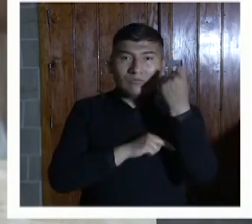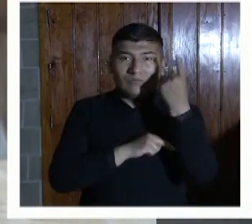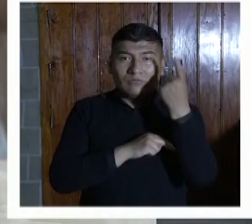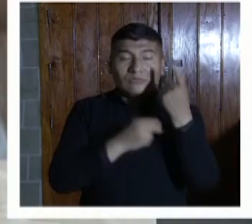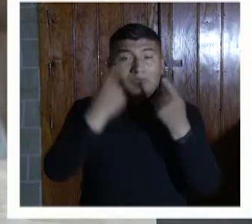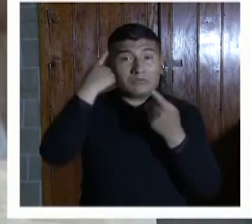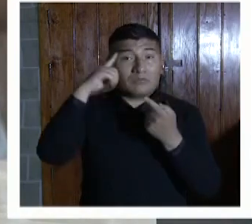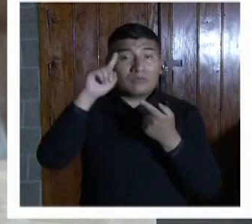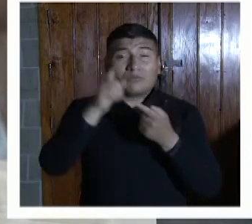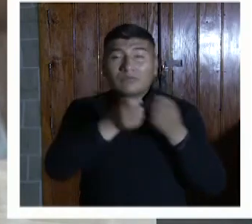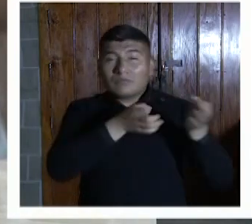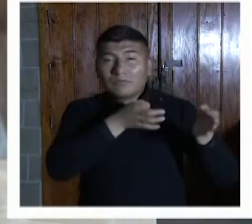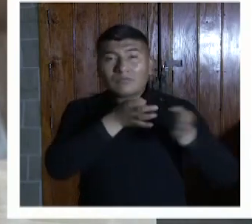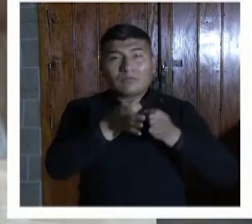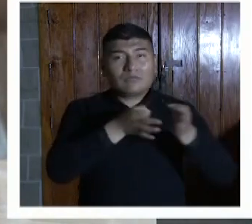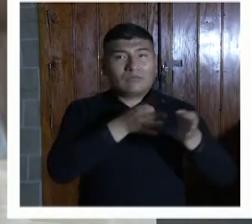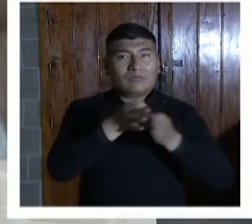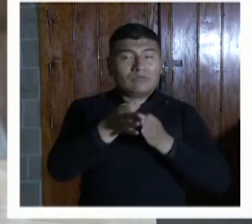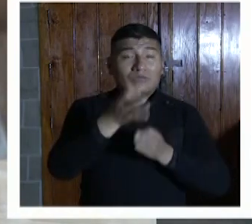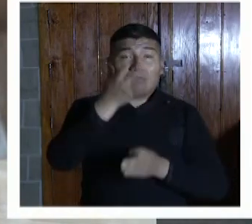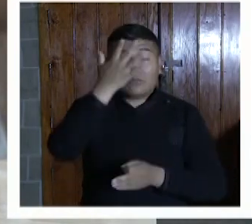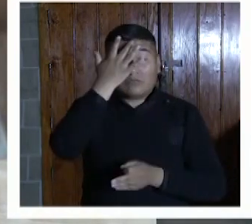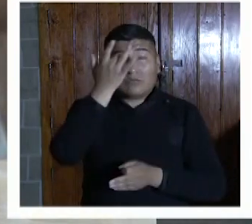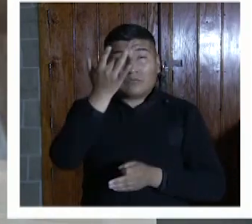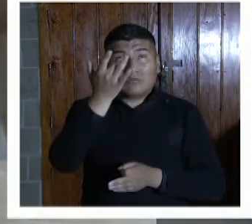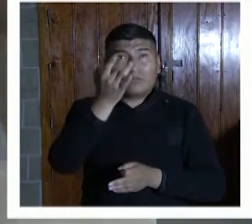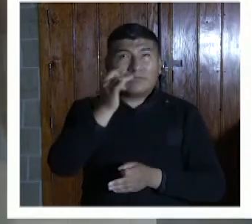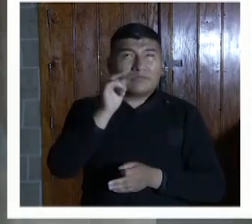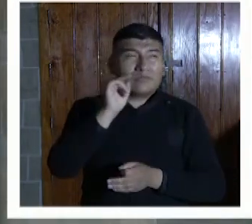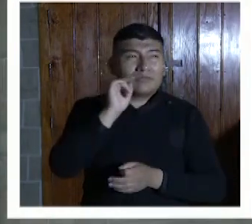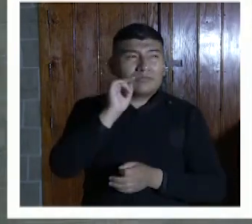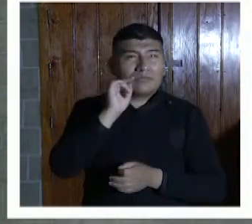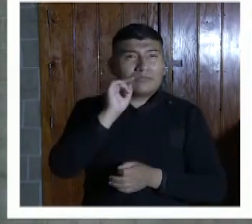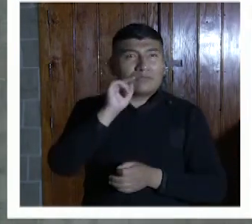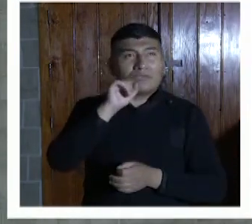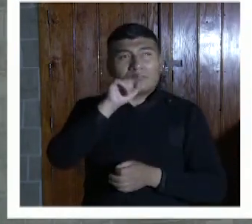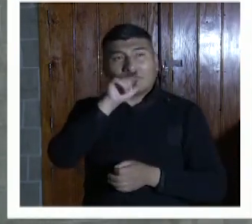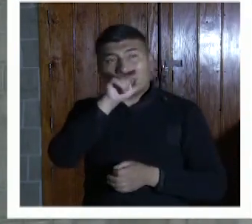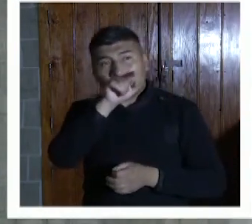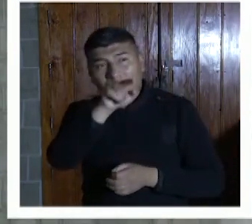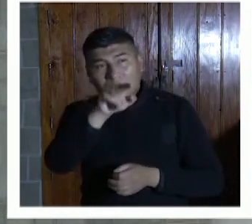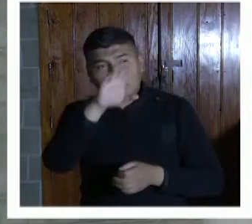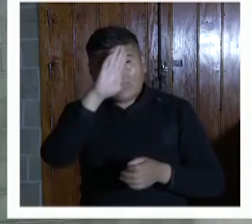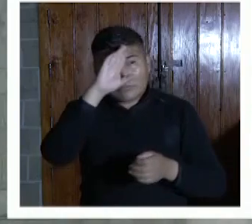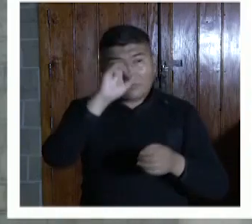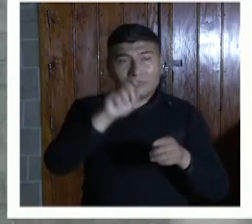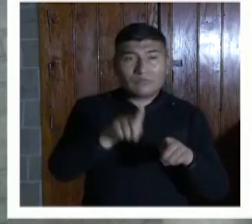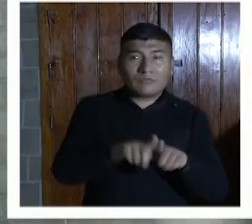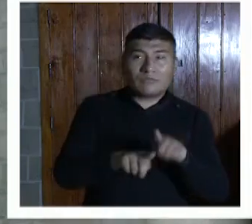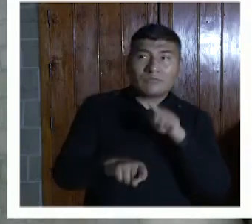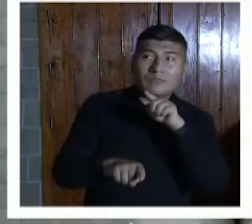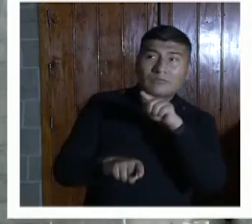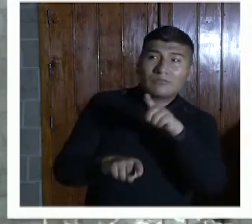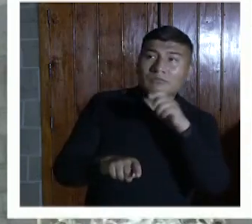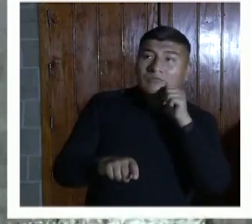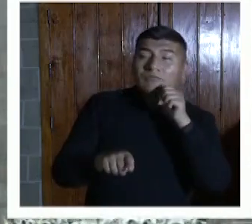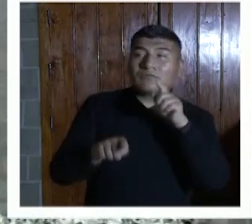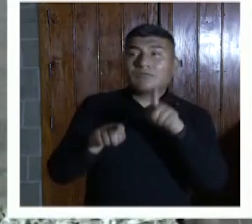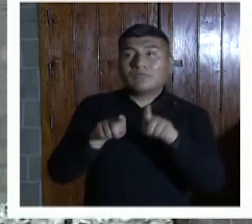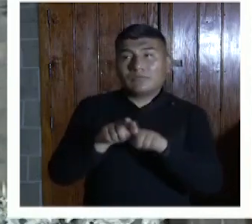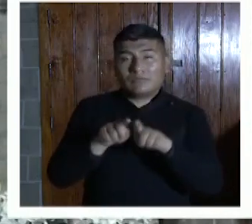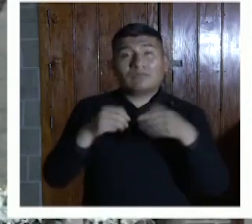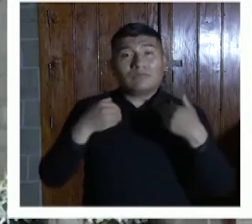expresarlas. Porque aquel hermano o hermana que tiene la alegría de Dios en su